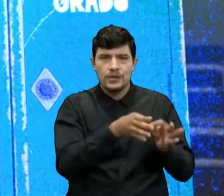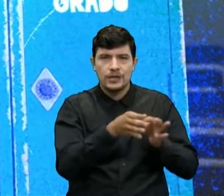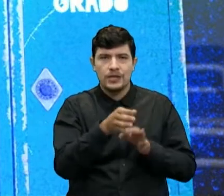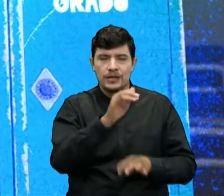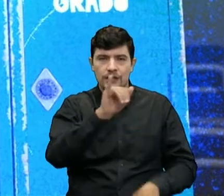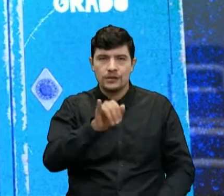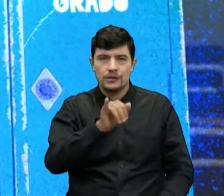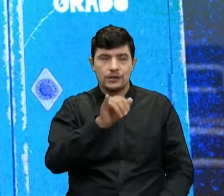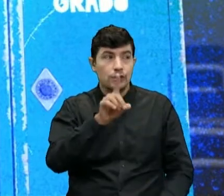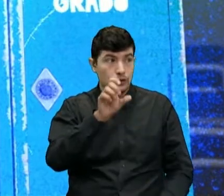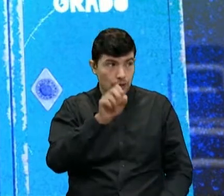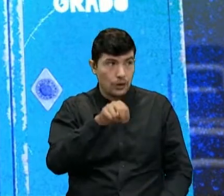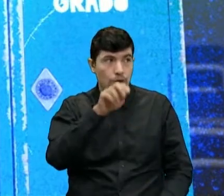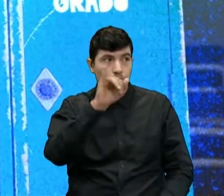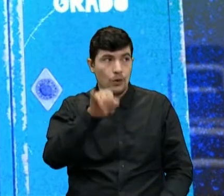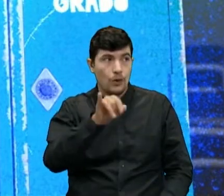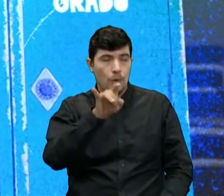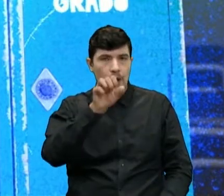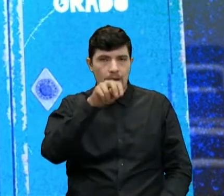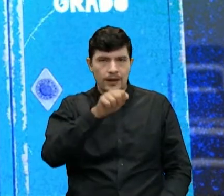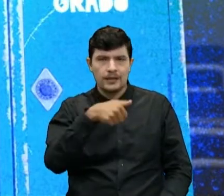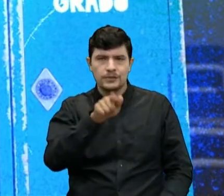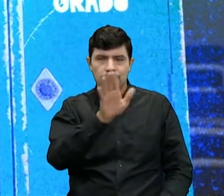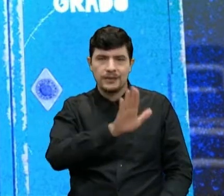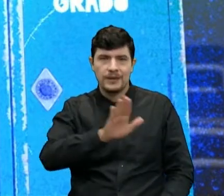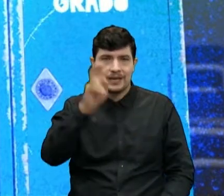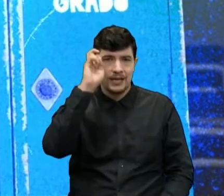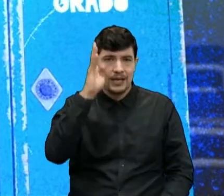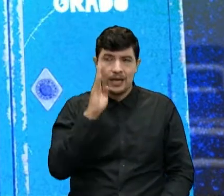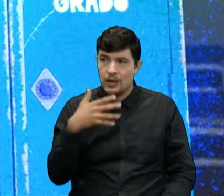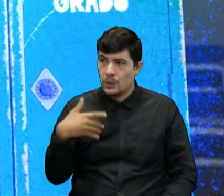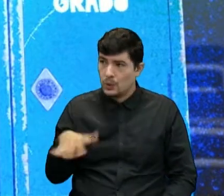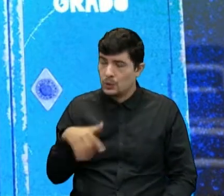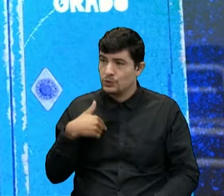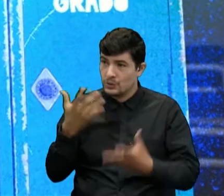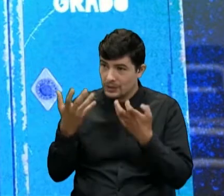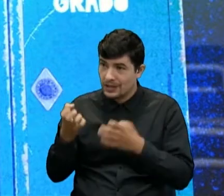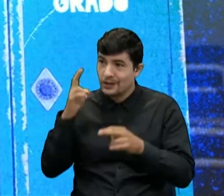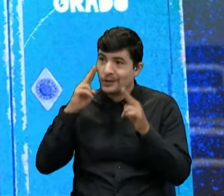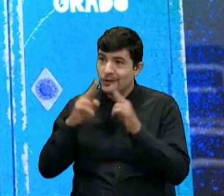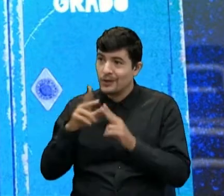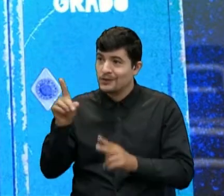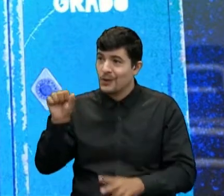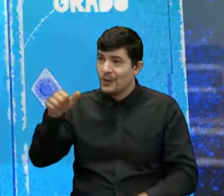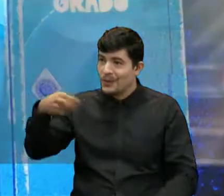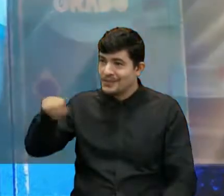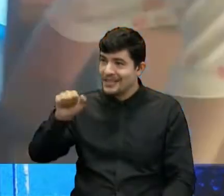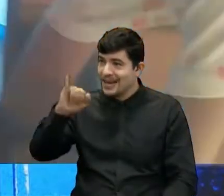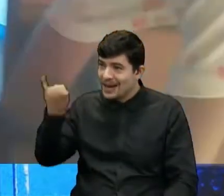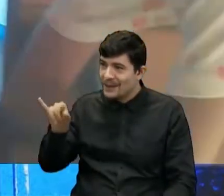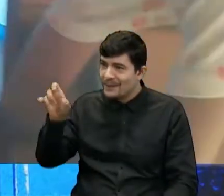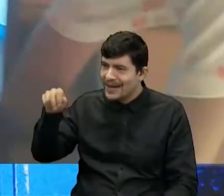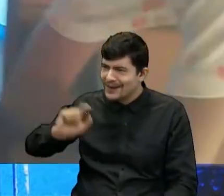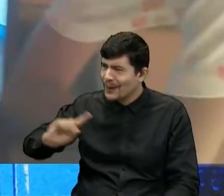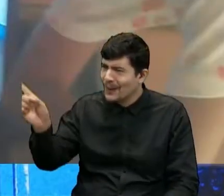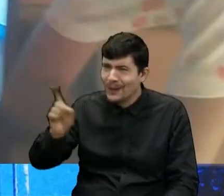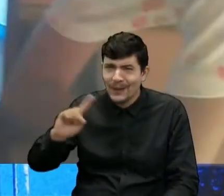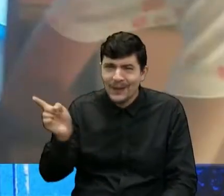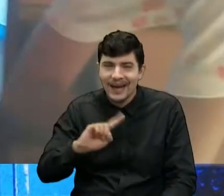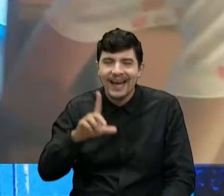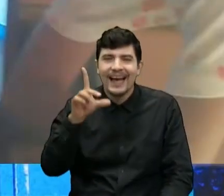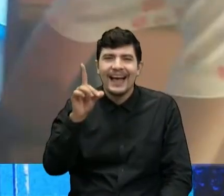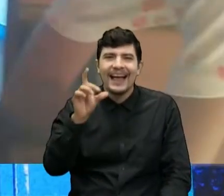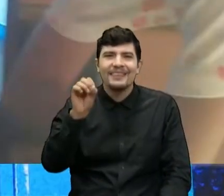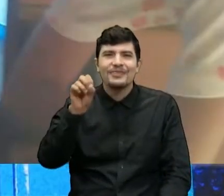Santander Ole A Doña Juana Porque tiene muchos hijos No, no, no No es Doña Juana No Es de la Don